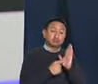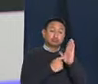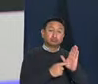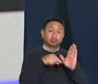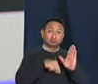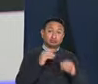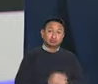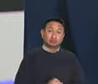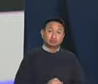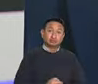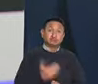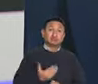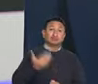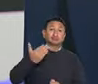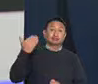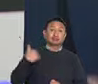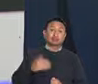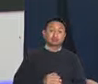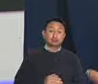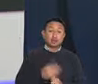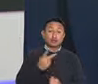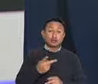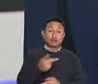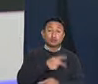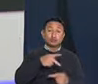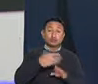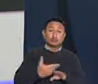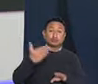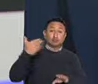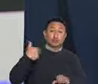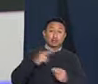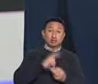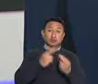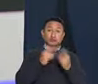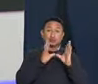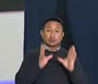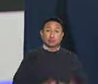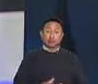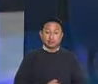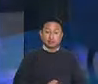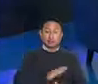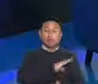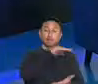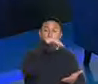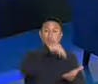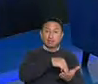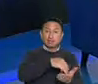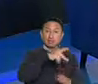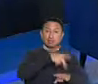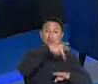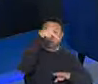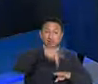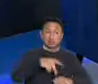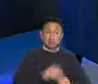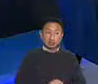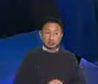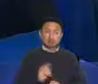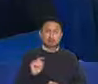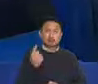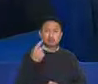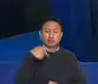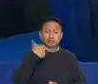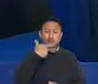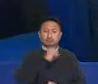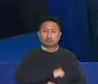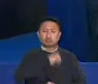desde algunas prefecturas, las dos prefecturas de la Revolución Ciudadana, que fueron Manabí y Pichincha, que fuimos las únicas que